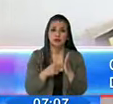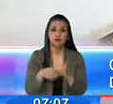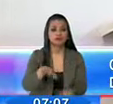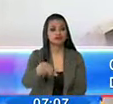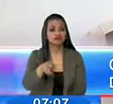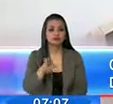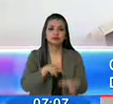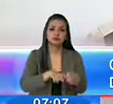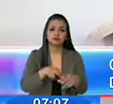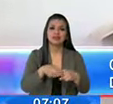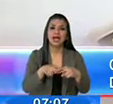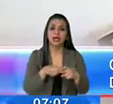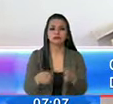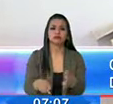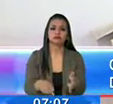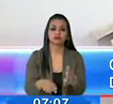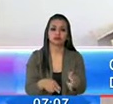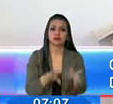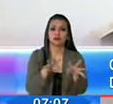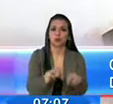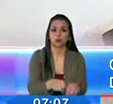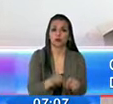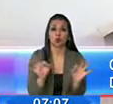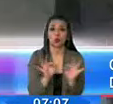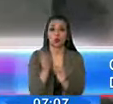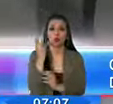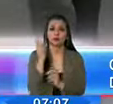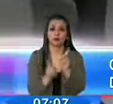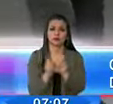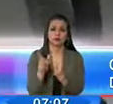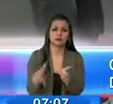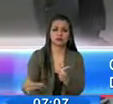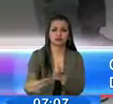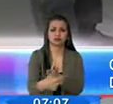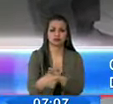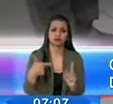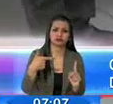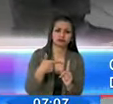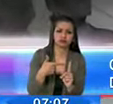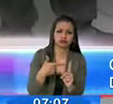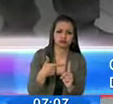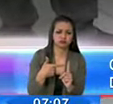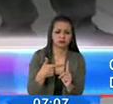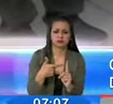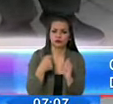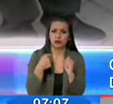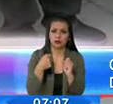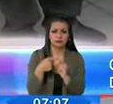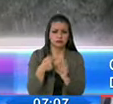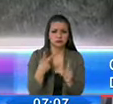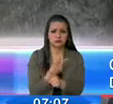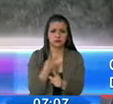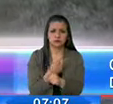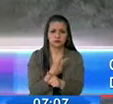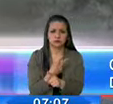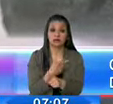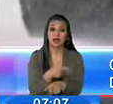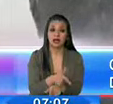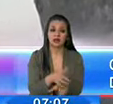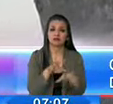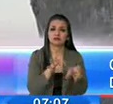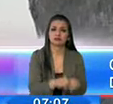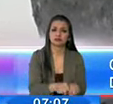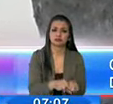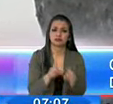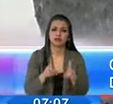otros casos lo abordaban porque eran cuatro sujetos que lo sometían de una manera violenta y de ahí obtomaban todos sus